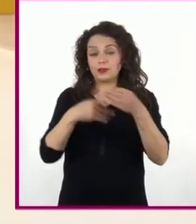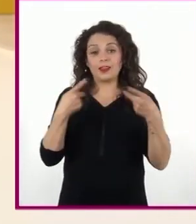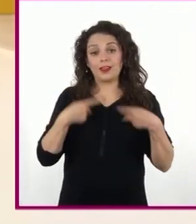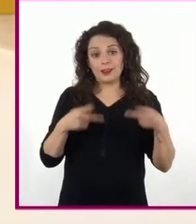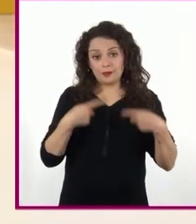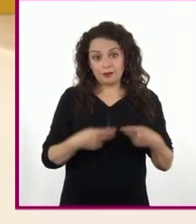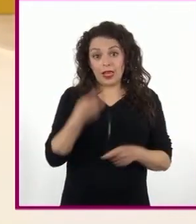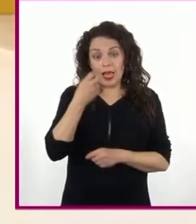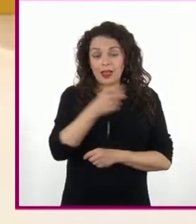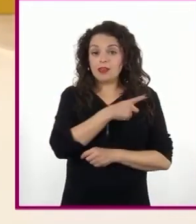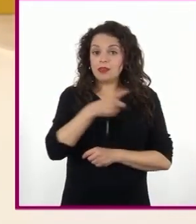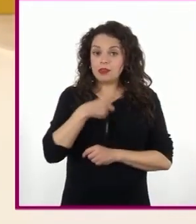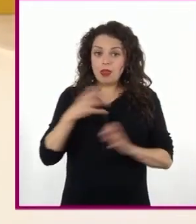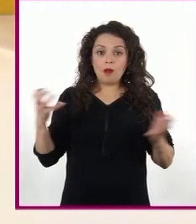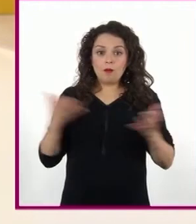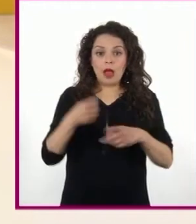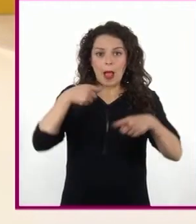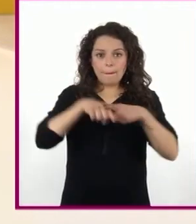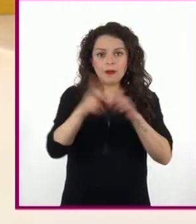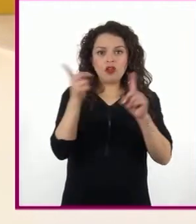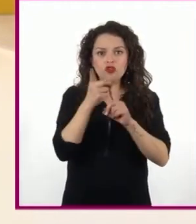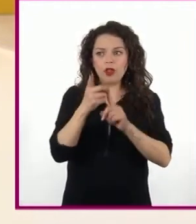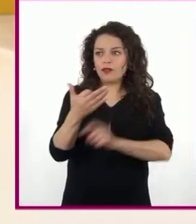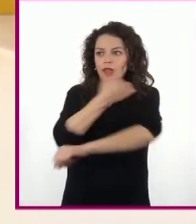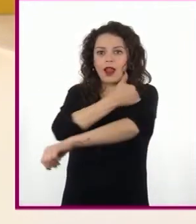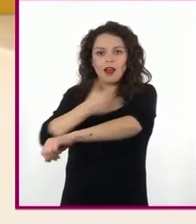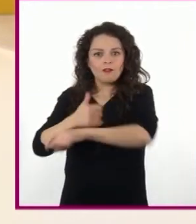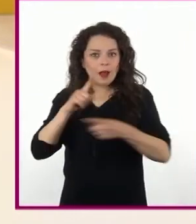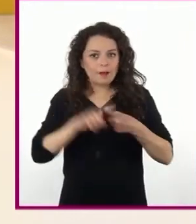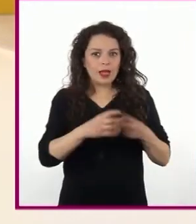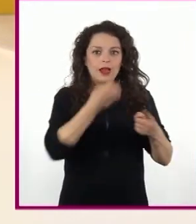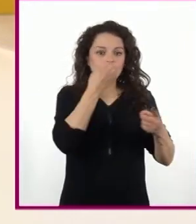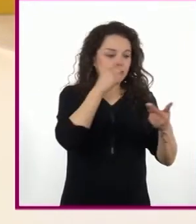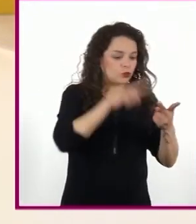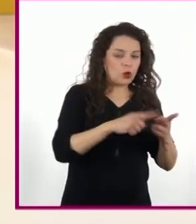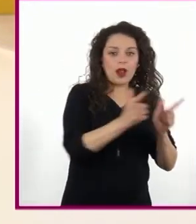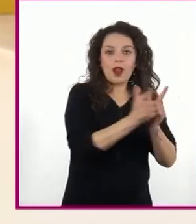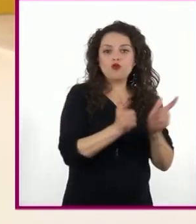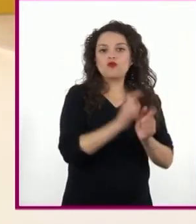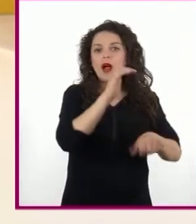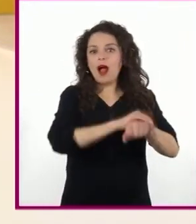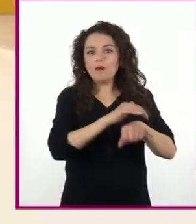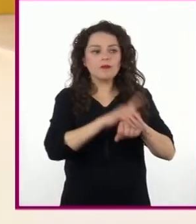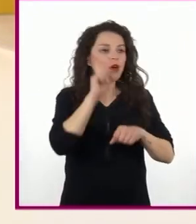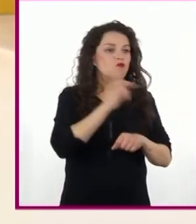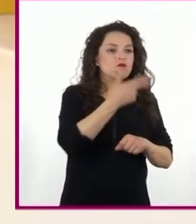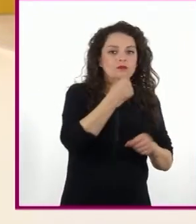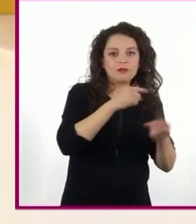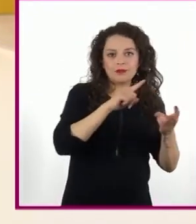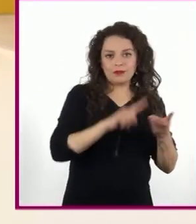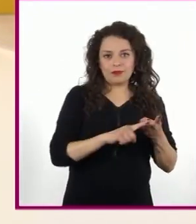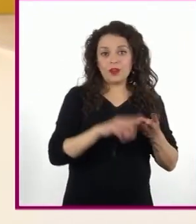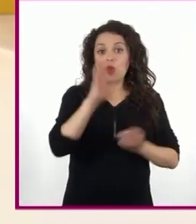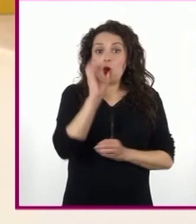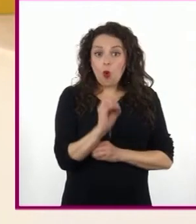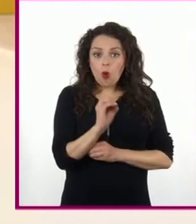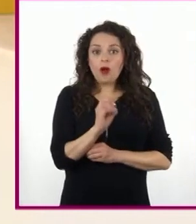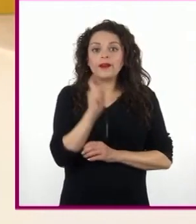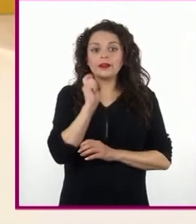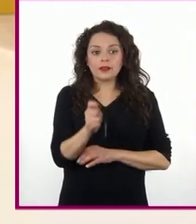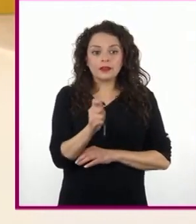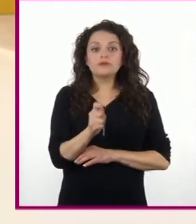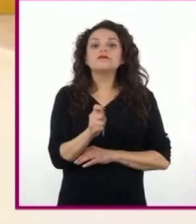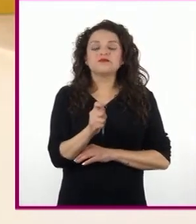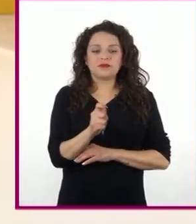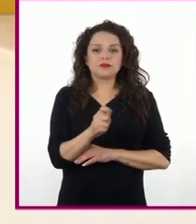deben construirla desde su familia, la escuela, sus grupos de amigas y amigos, o en aquellas donde se desenvuelven de